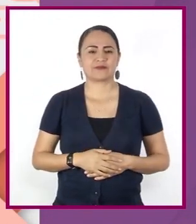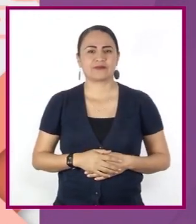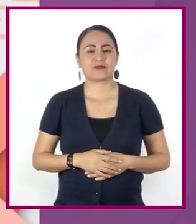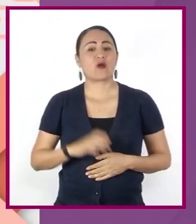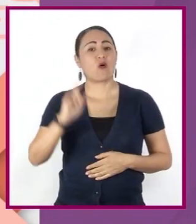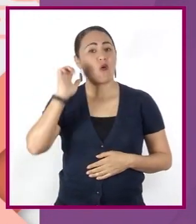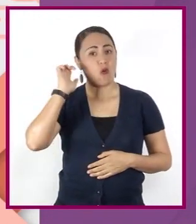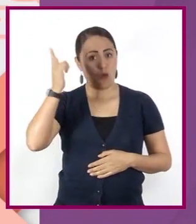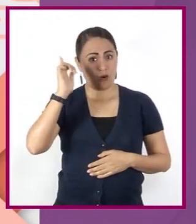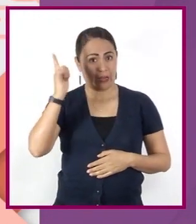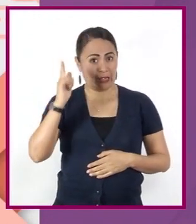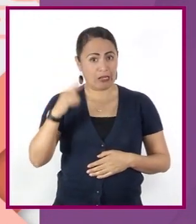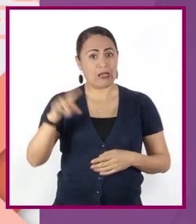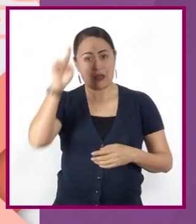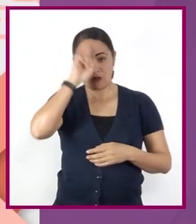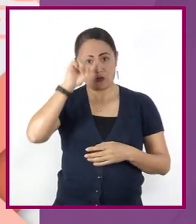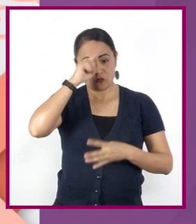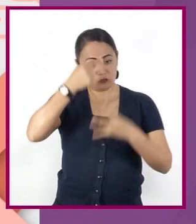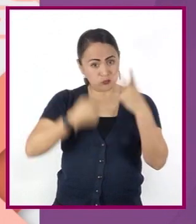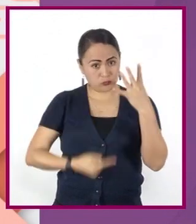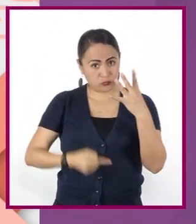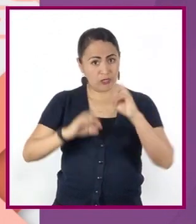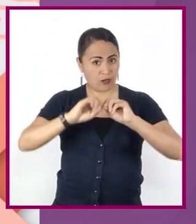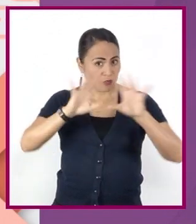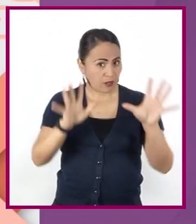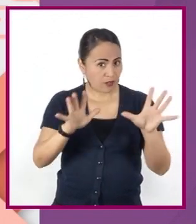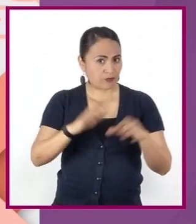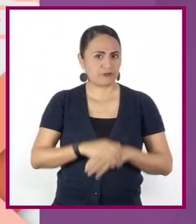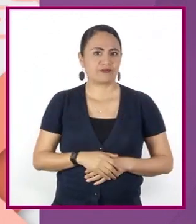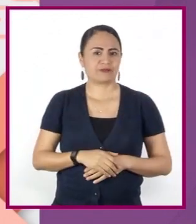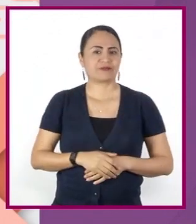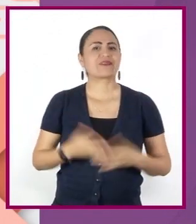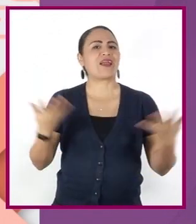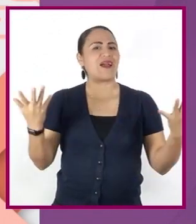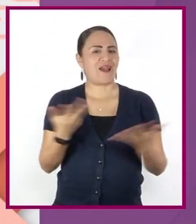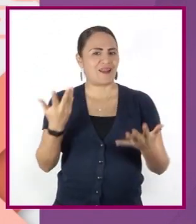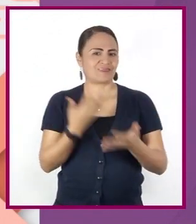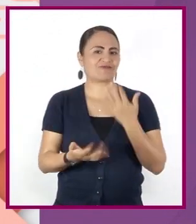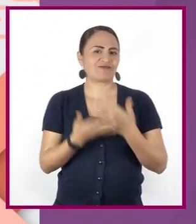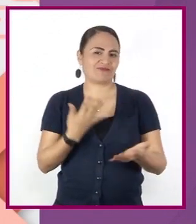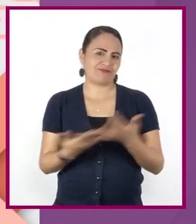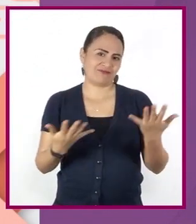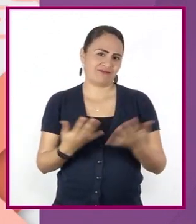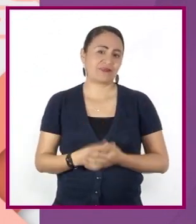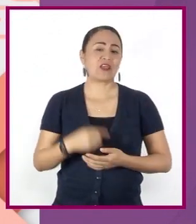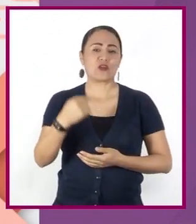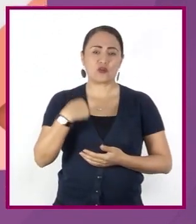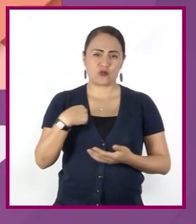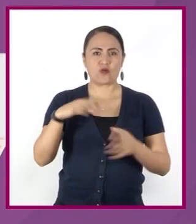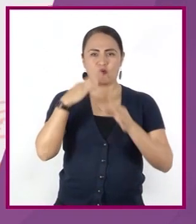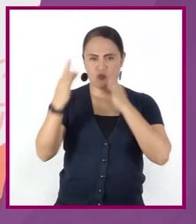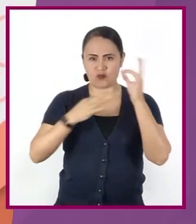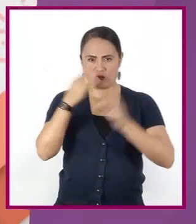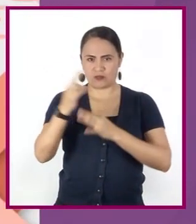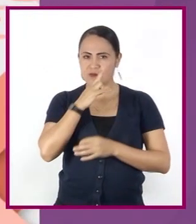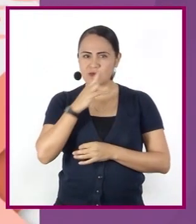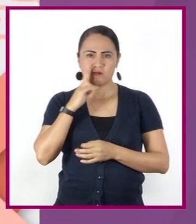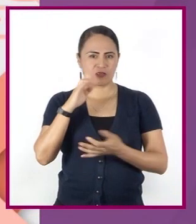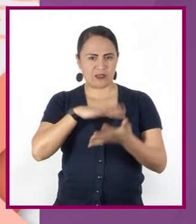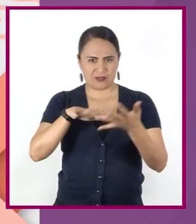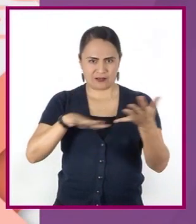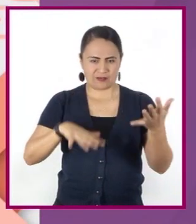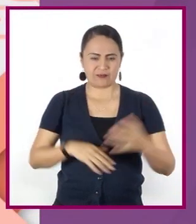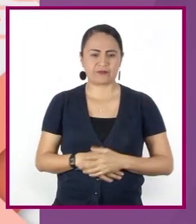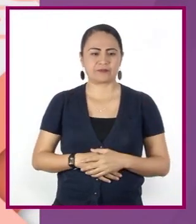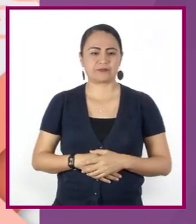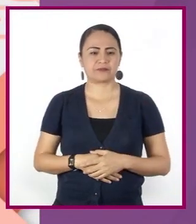haya quedado clara la indicación del reto. Ahora sí, manos a la obra. Leeré la noticia.